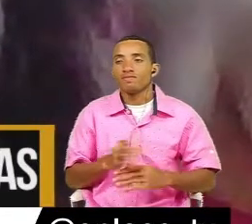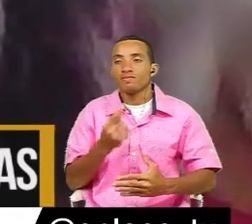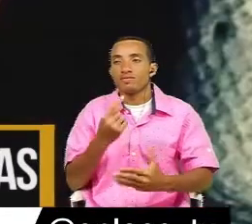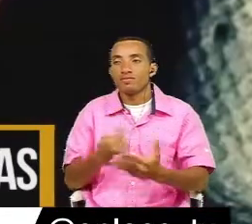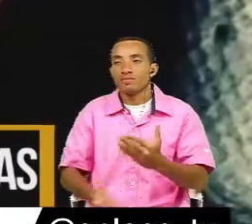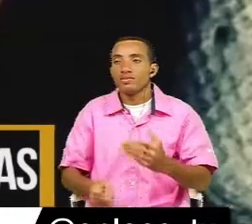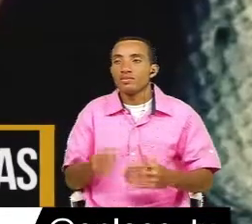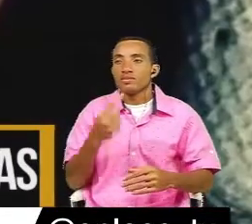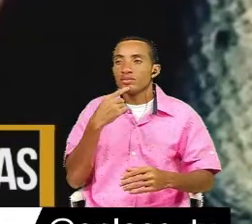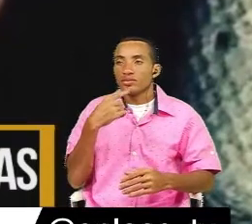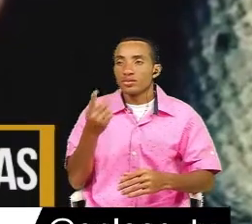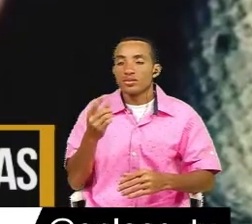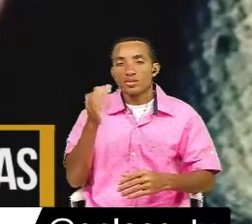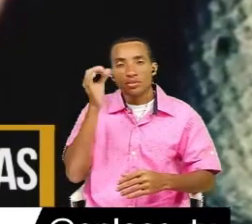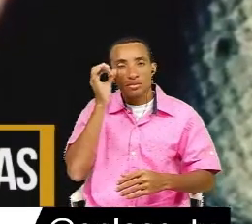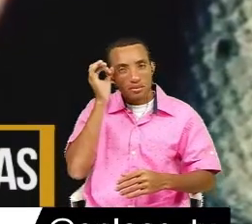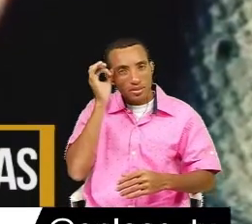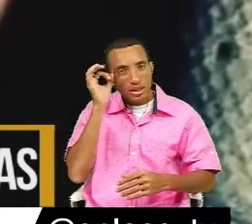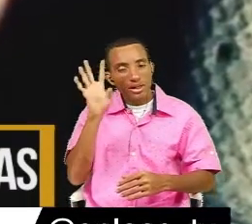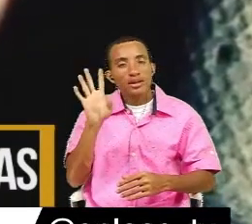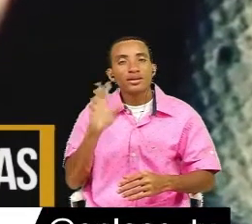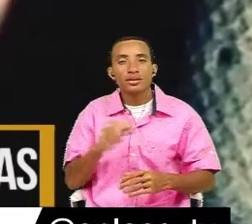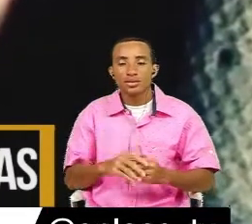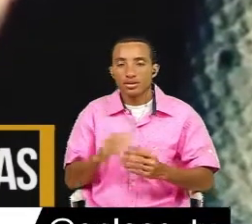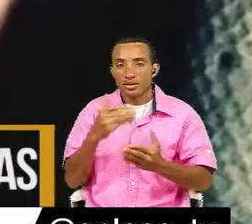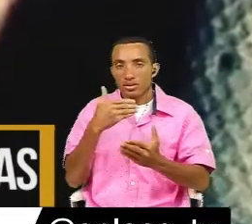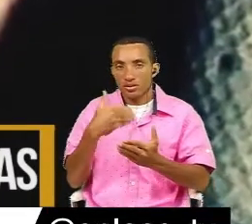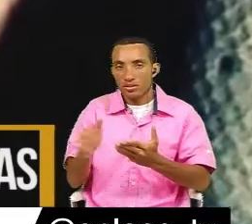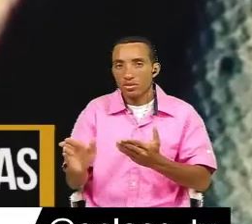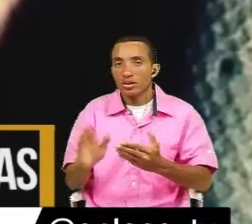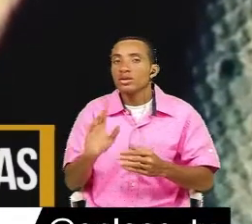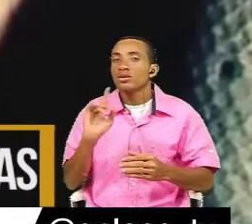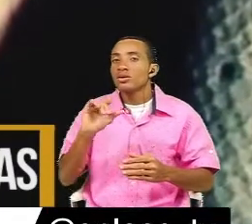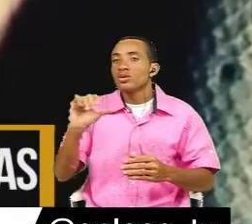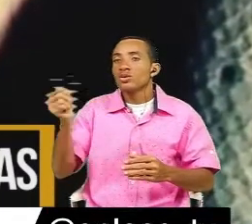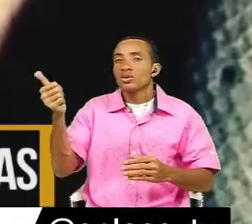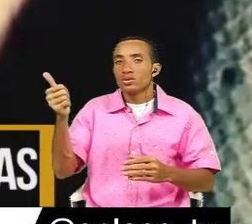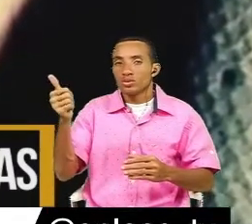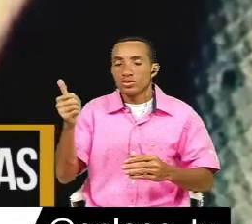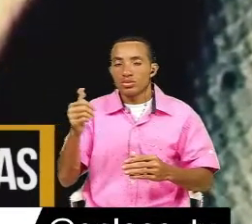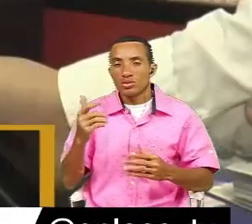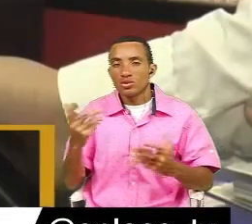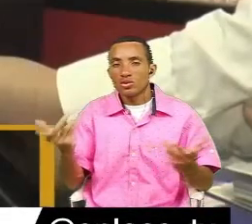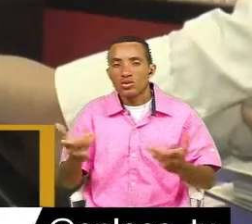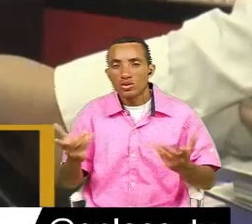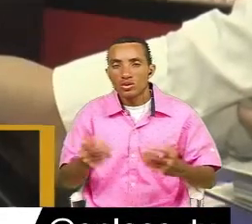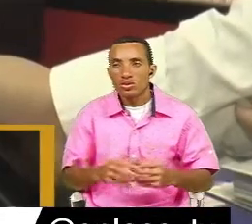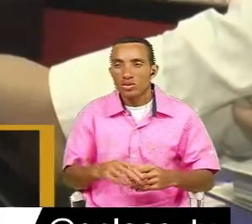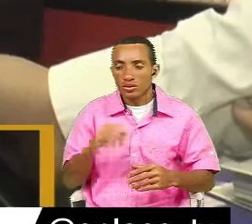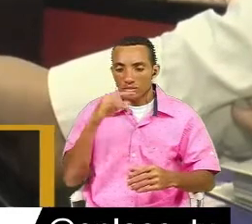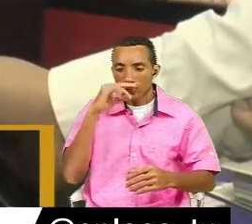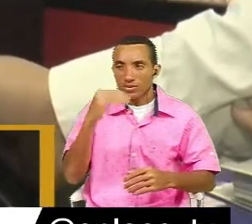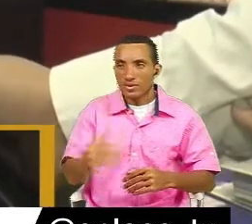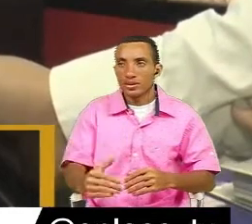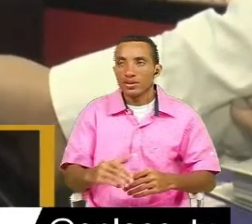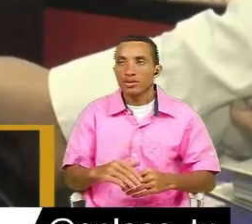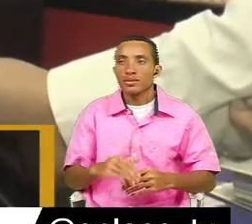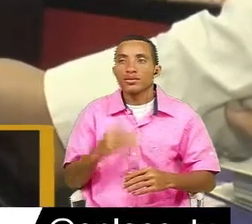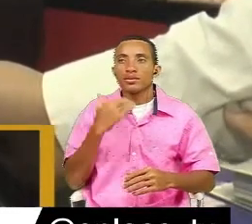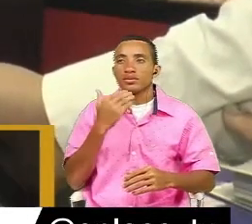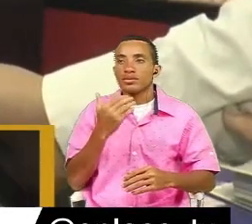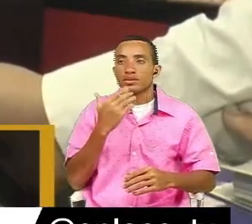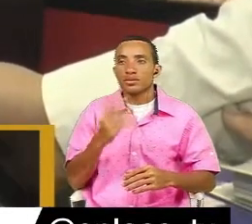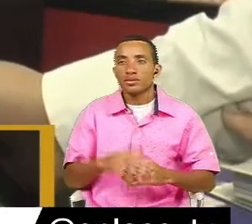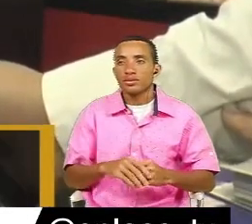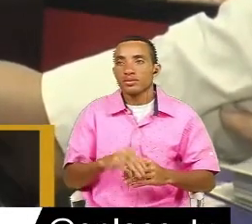que yo le dije, ya como que le compraron un pasaje, me dijo la muchacha, le mandaron a comprar un pasaje de otra parte. Yo le dije, pero ¿cómo, si es menor de edad? Entonces me dijo, ah, no, entonces